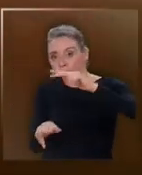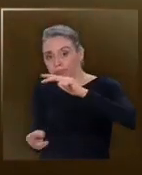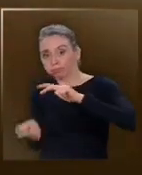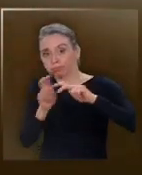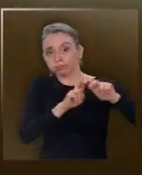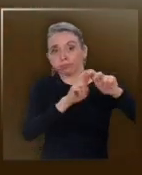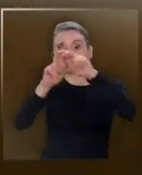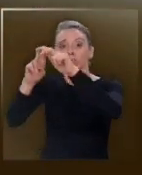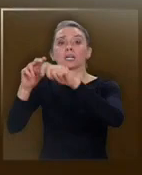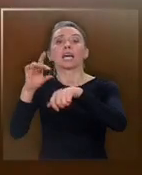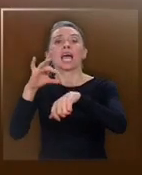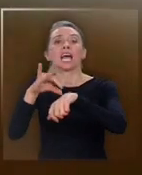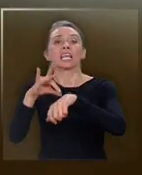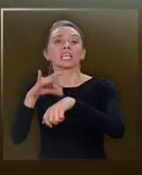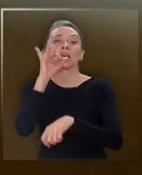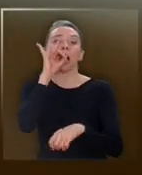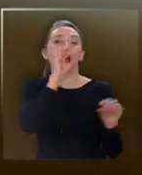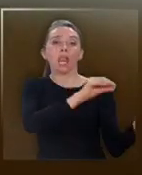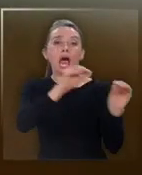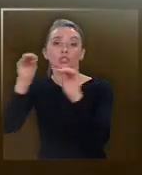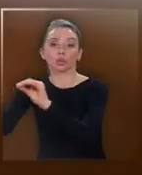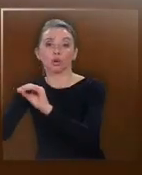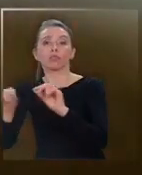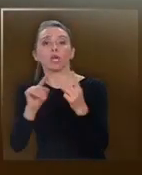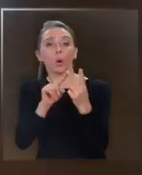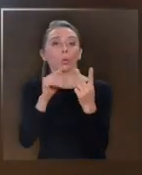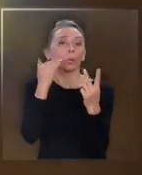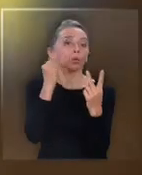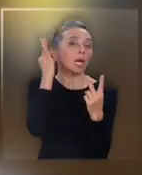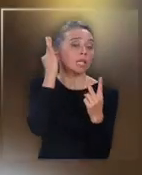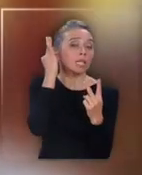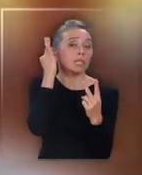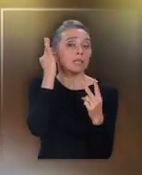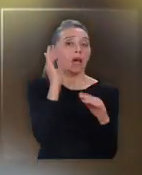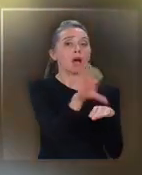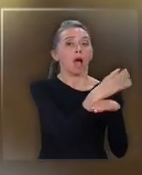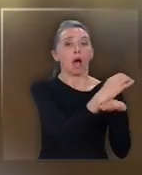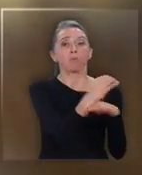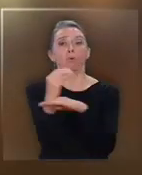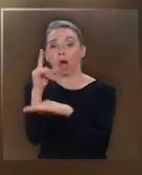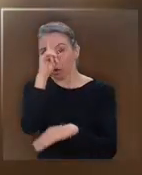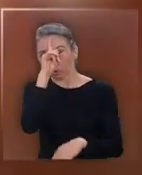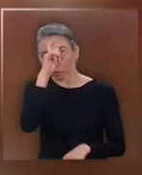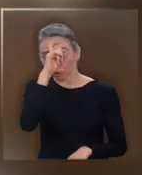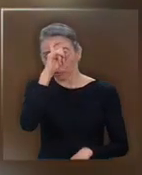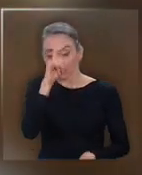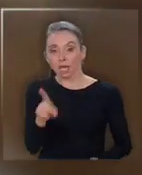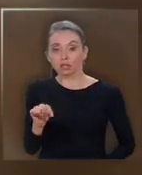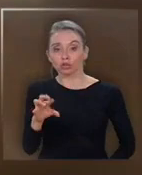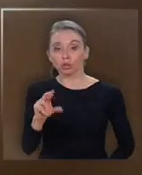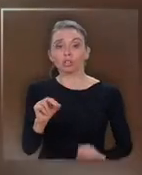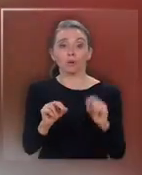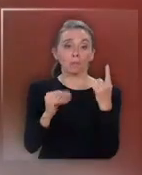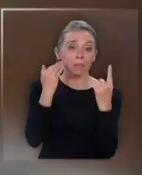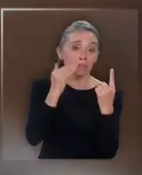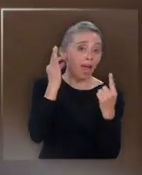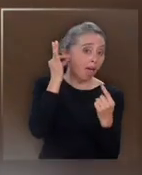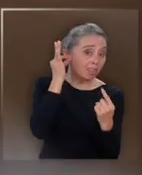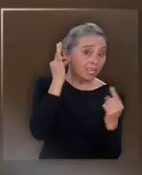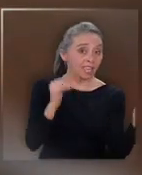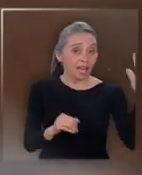clínica Las Condes en helicóptero policial, y la otra hasta el hospital Sotero del Río, la primera de esta en helicóptero con riesgo vital y